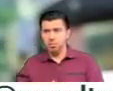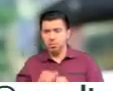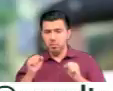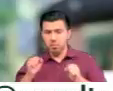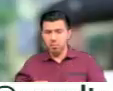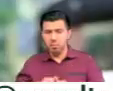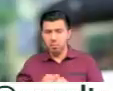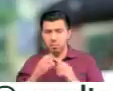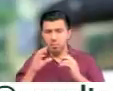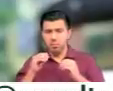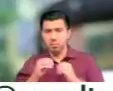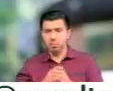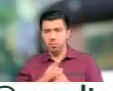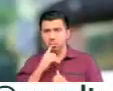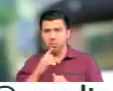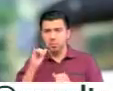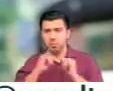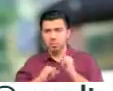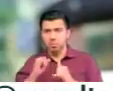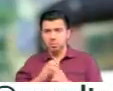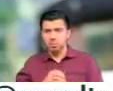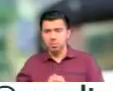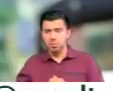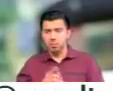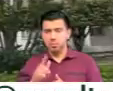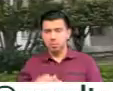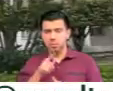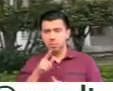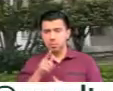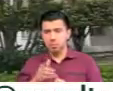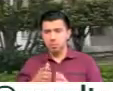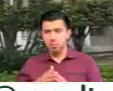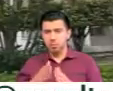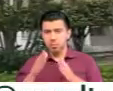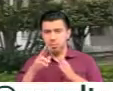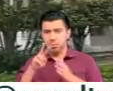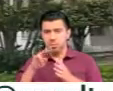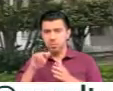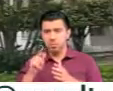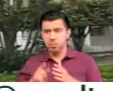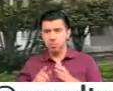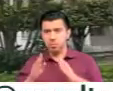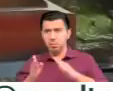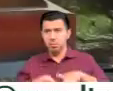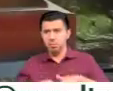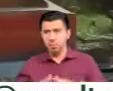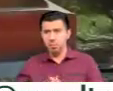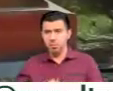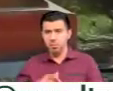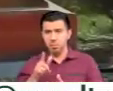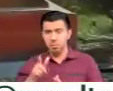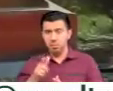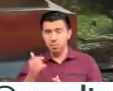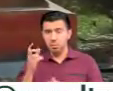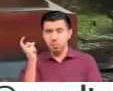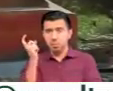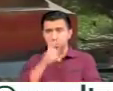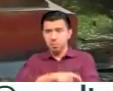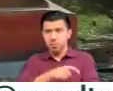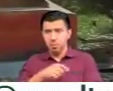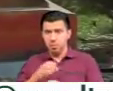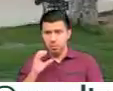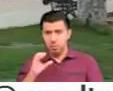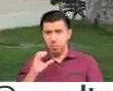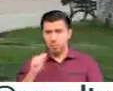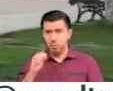podamos hablar de las obras de arte y podamos hablar de las vías. Por su parte, paradójicamente, en Tibú, en la región del